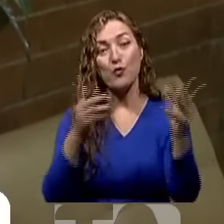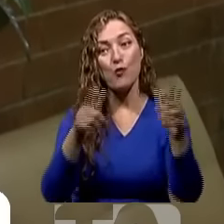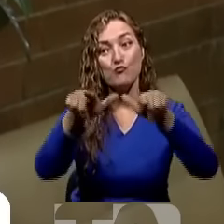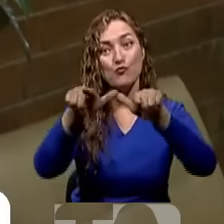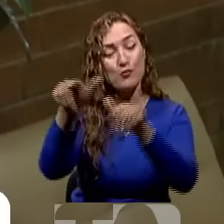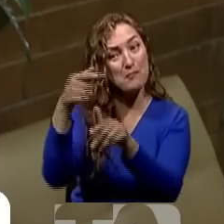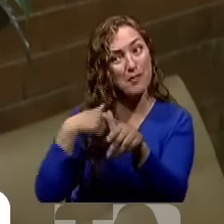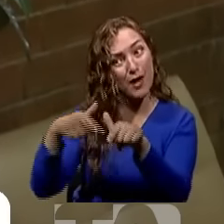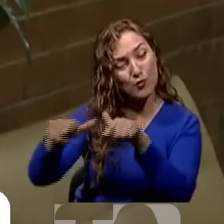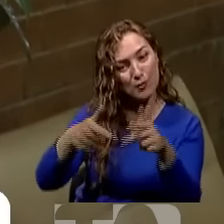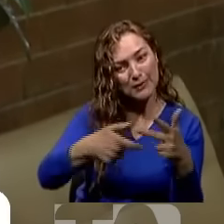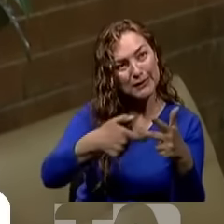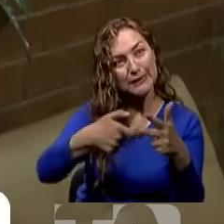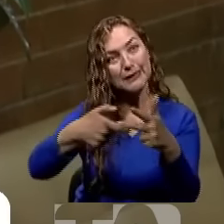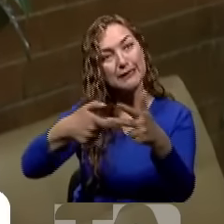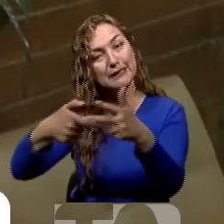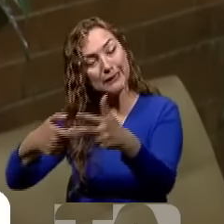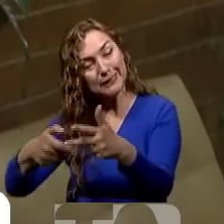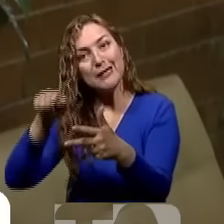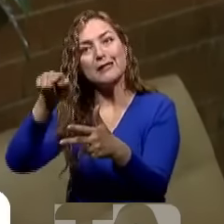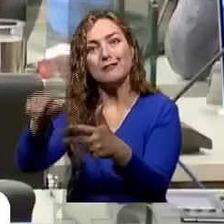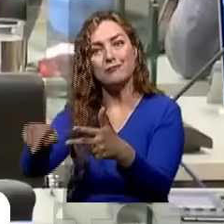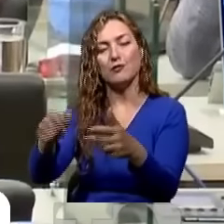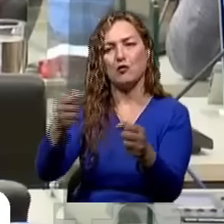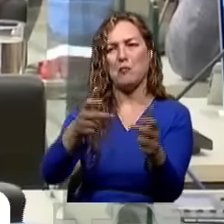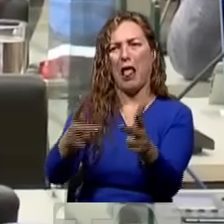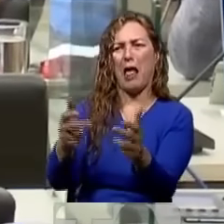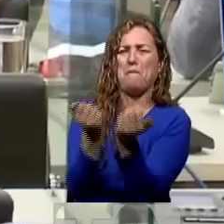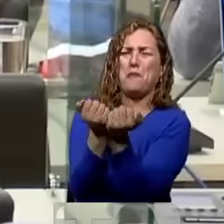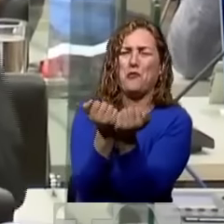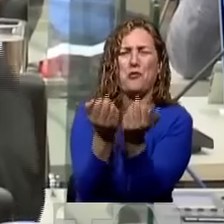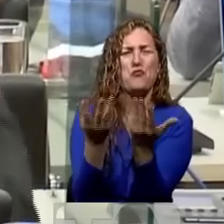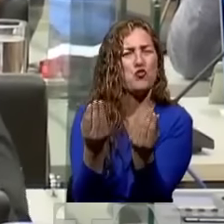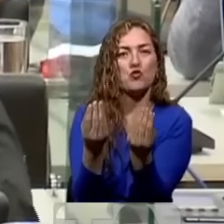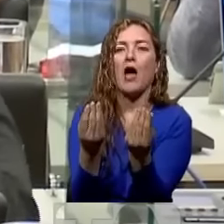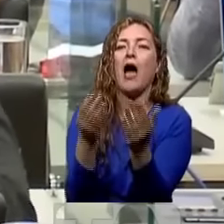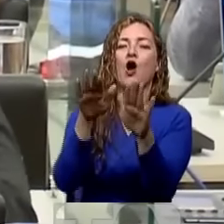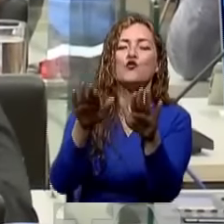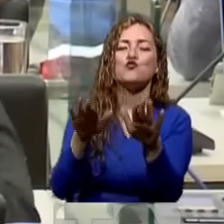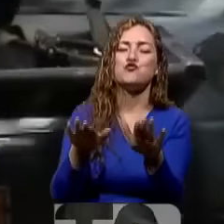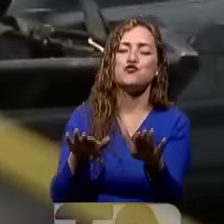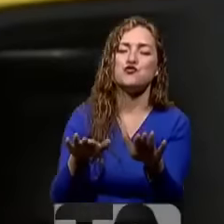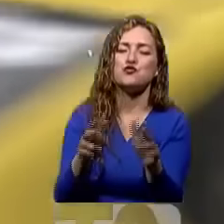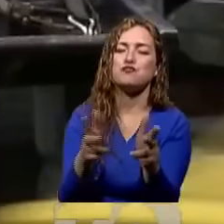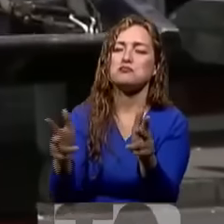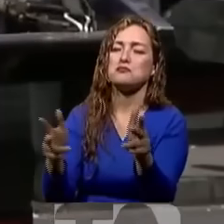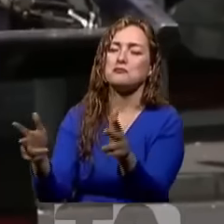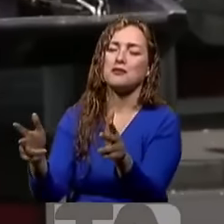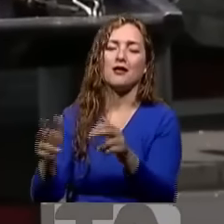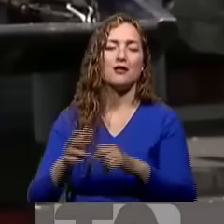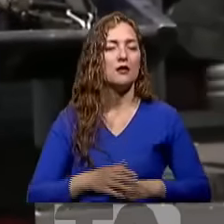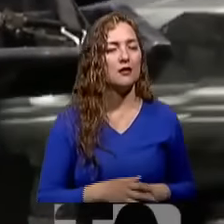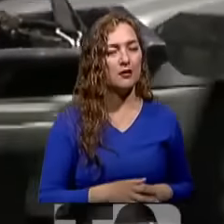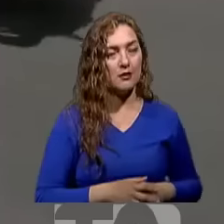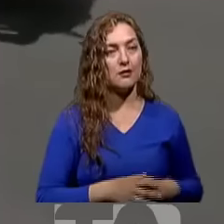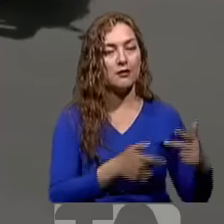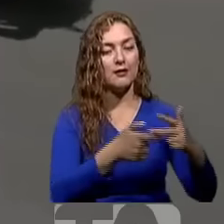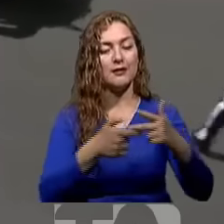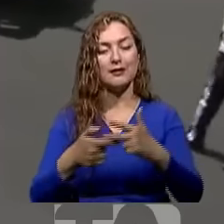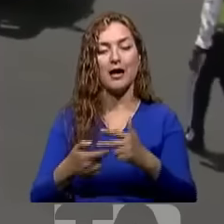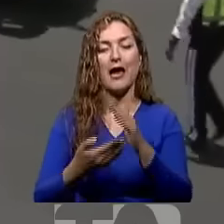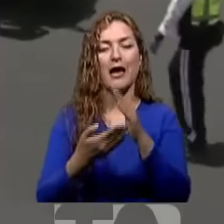donde se retienen los vehículos se vean más descongestionados. Una de las principales observaciones de los concejales fue que se mantenga la retención en